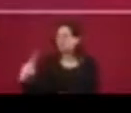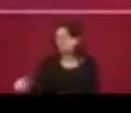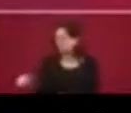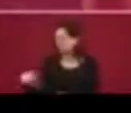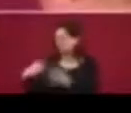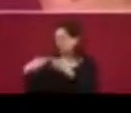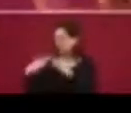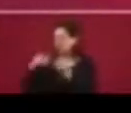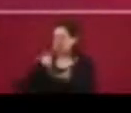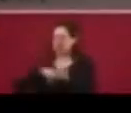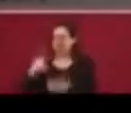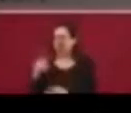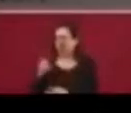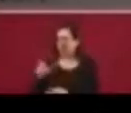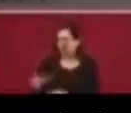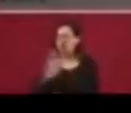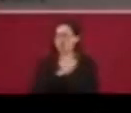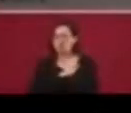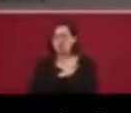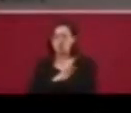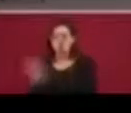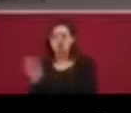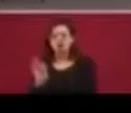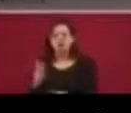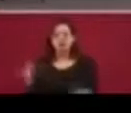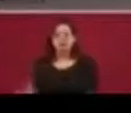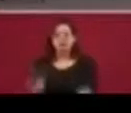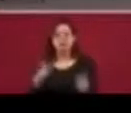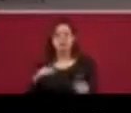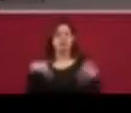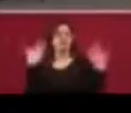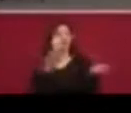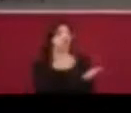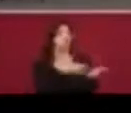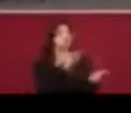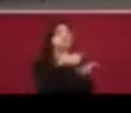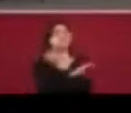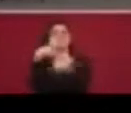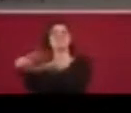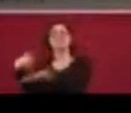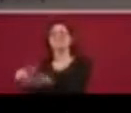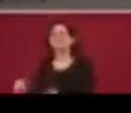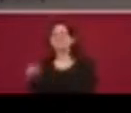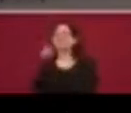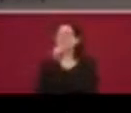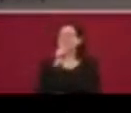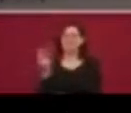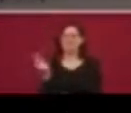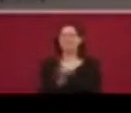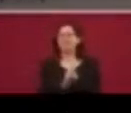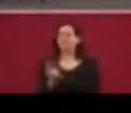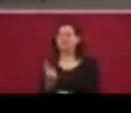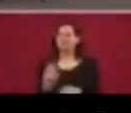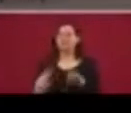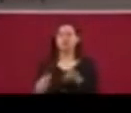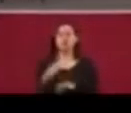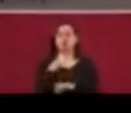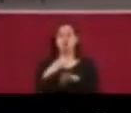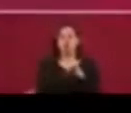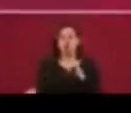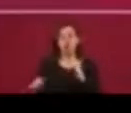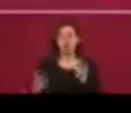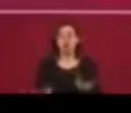en su casa, y así también bajamos la demanda de ese tipo de artículos. Y por último, en base a la